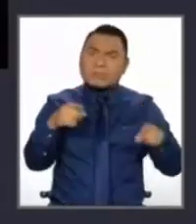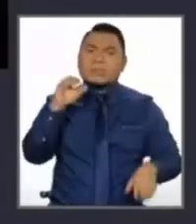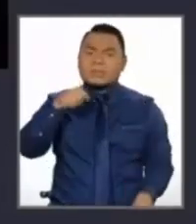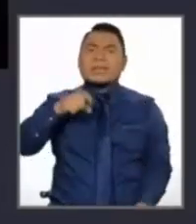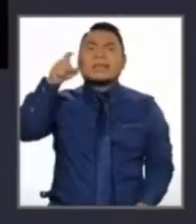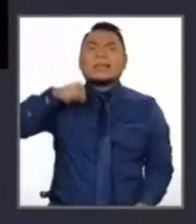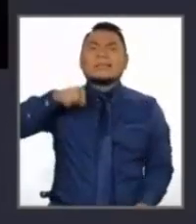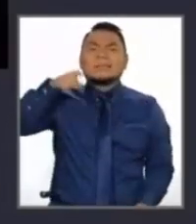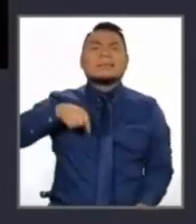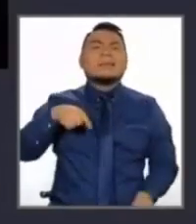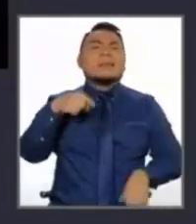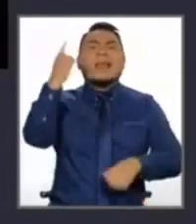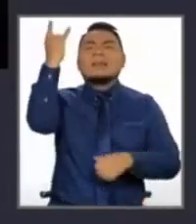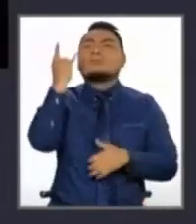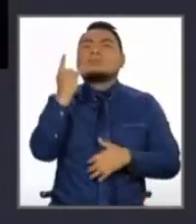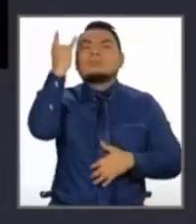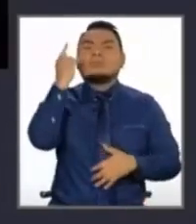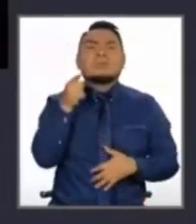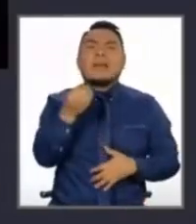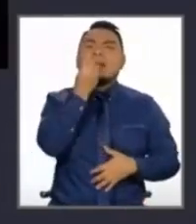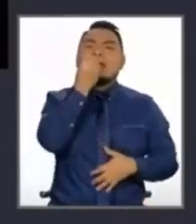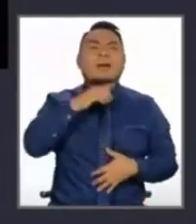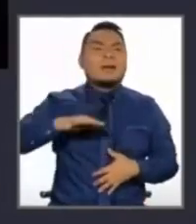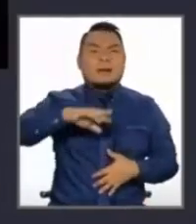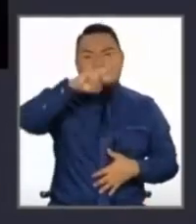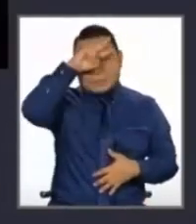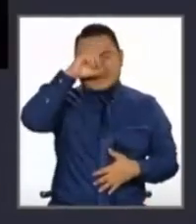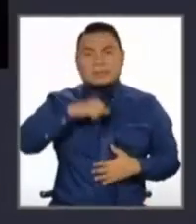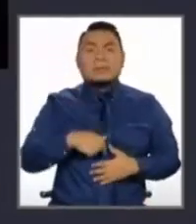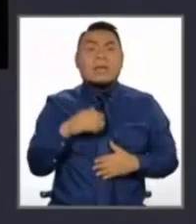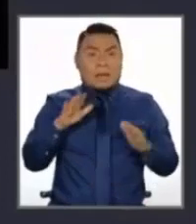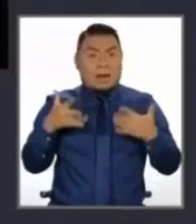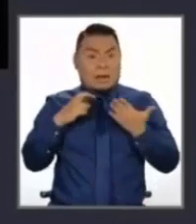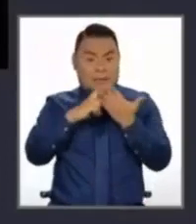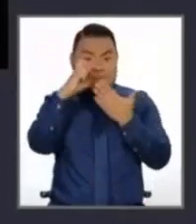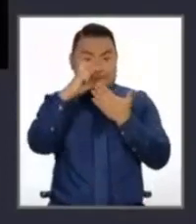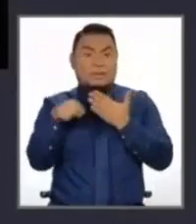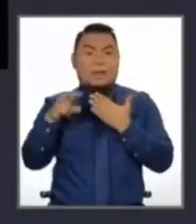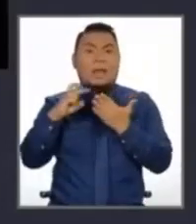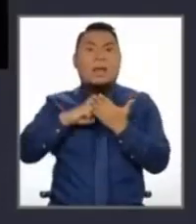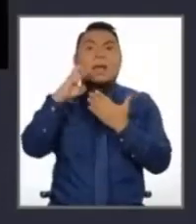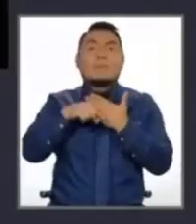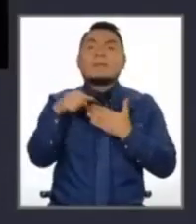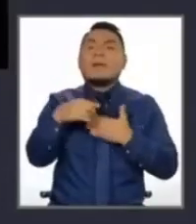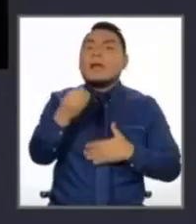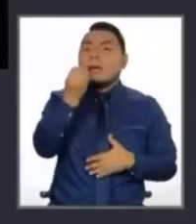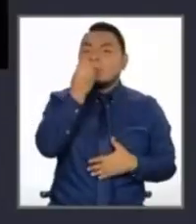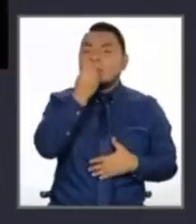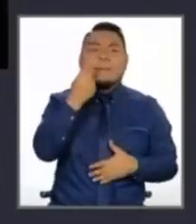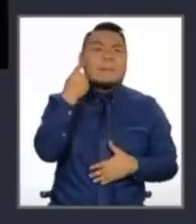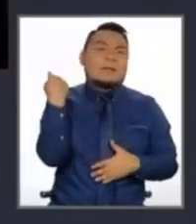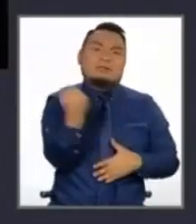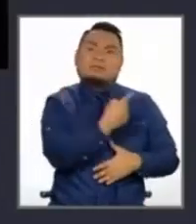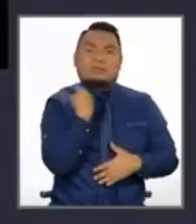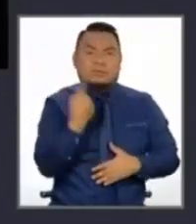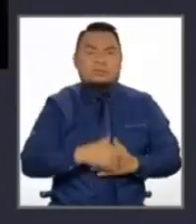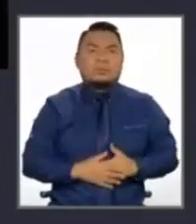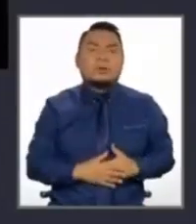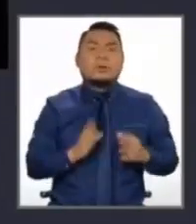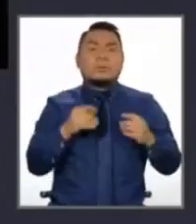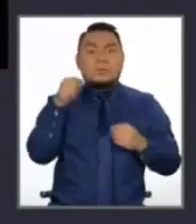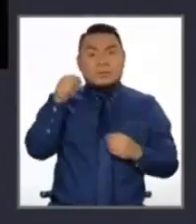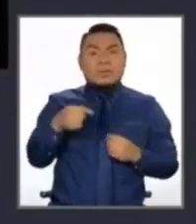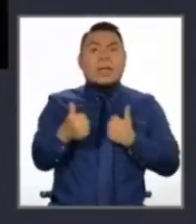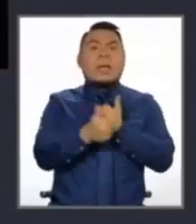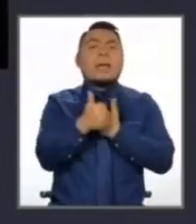de declarar una emergencia alimentaria en el país. Y tenemos un plan, que es el plan Alimentos para Todos, porque